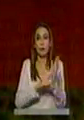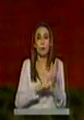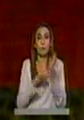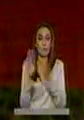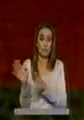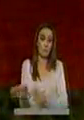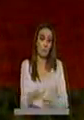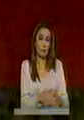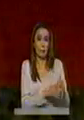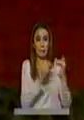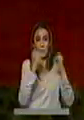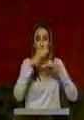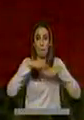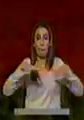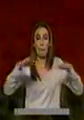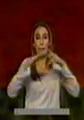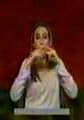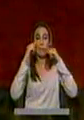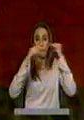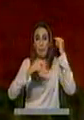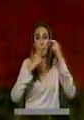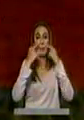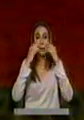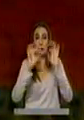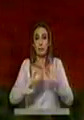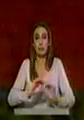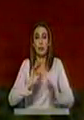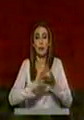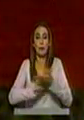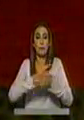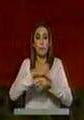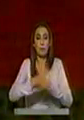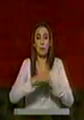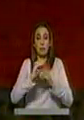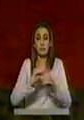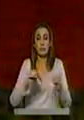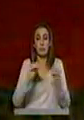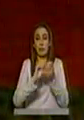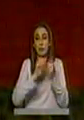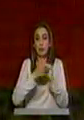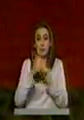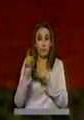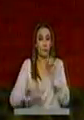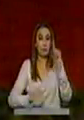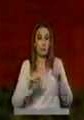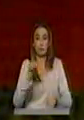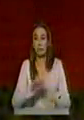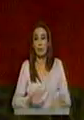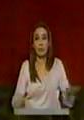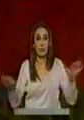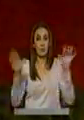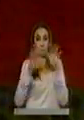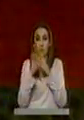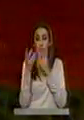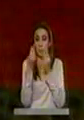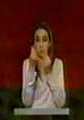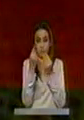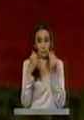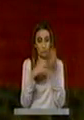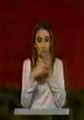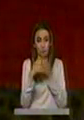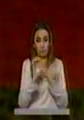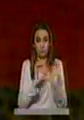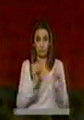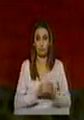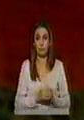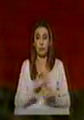demos ese salto importante, para que pase lo que todos los mandavitas quieren, que los precios de los boletos bajen, claro, un poquito. Sí.